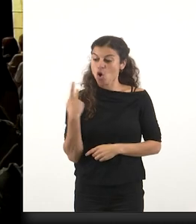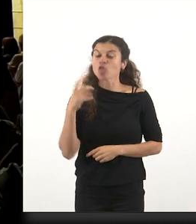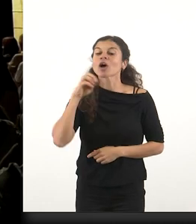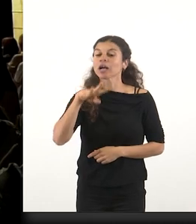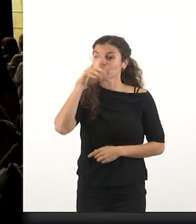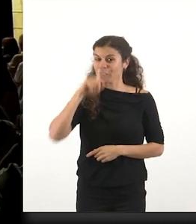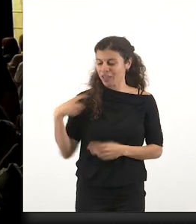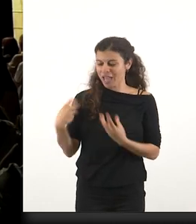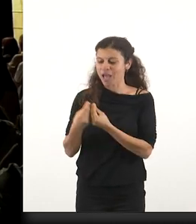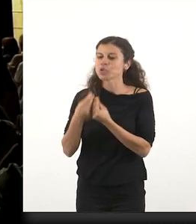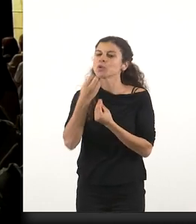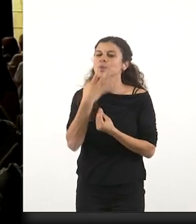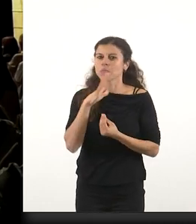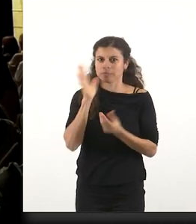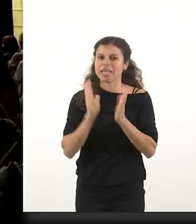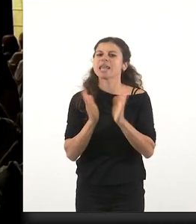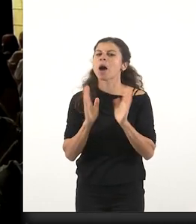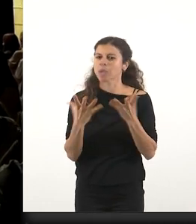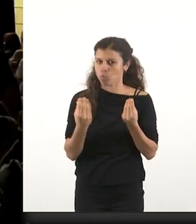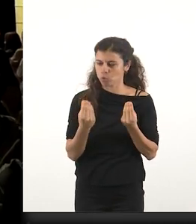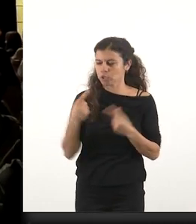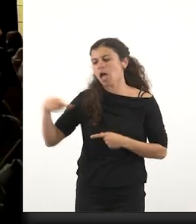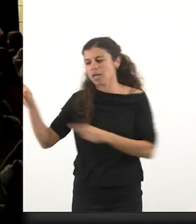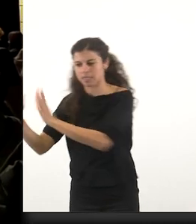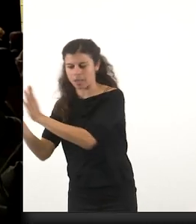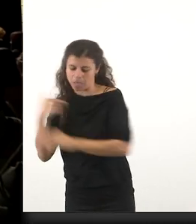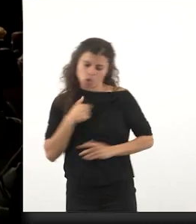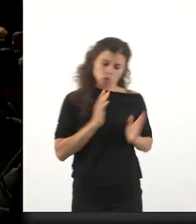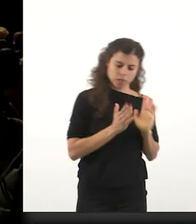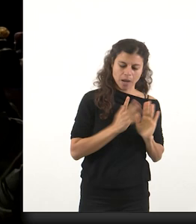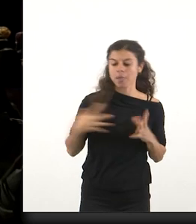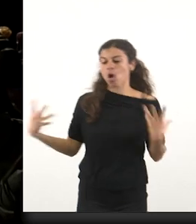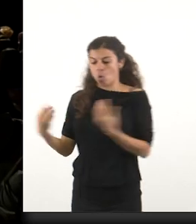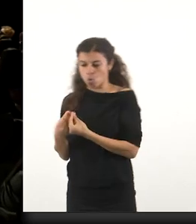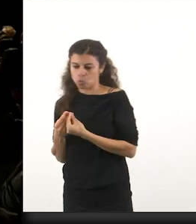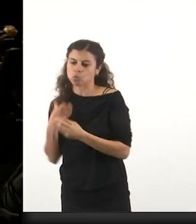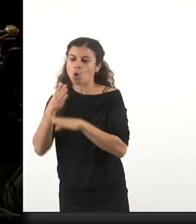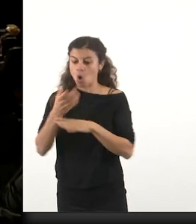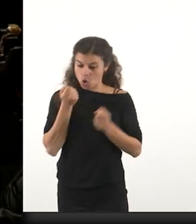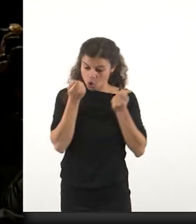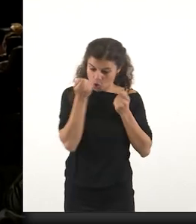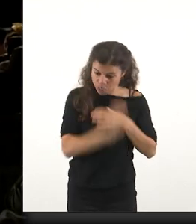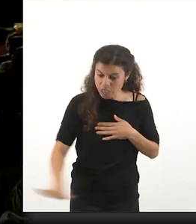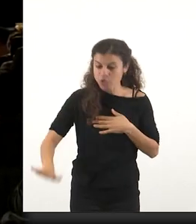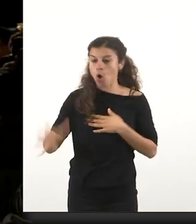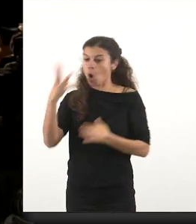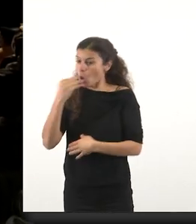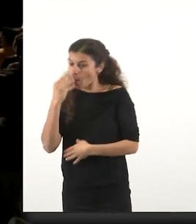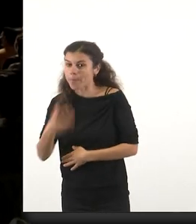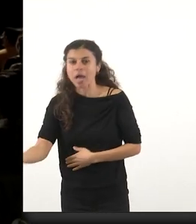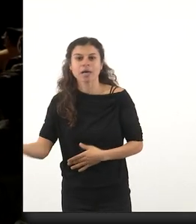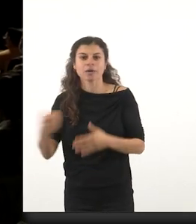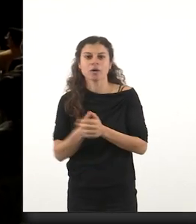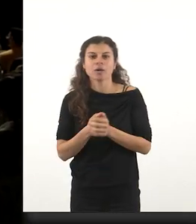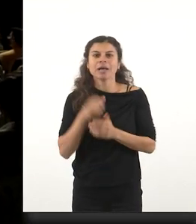sabes la terapia que hemos hecho ese hombre y yo, ¿eh? Él por su lado, yo por el mío, luego juntos, luego los niños, luego los perros. Porque Iván a mi lado, para poder